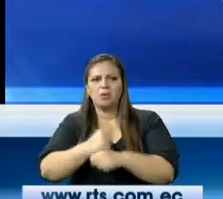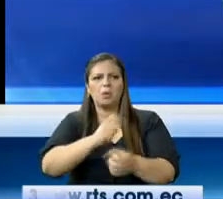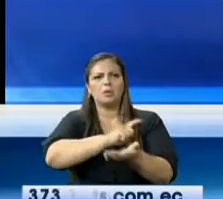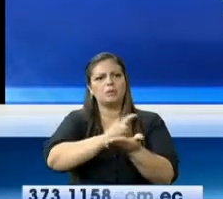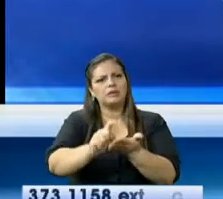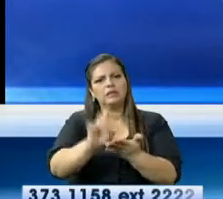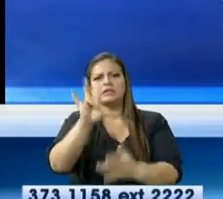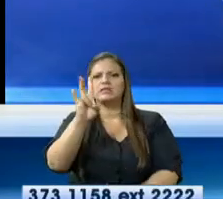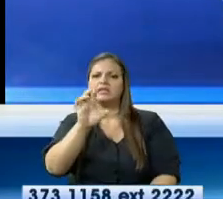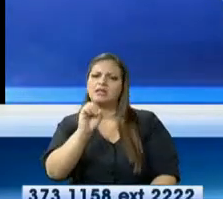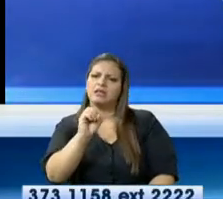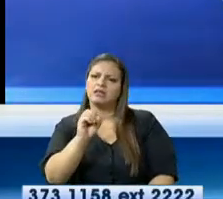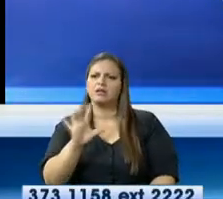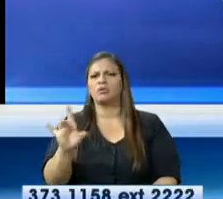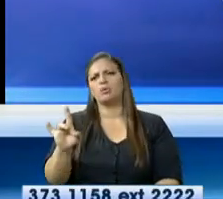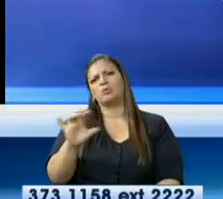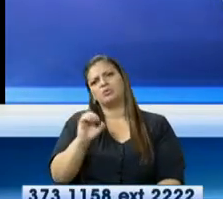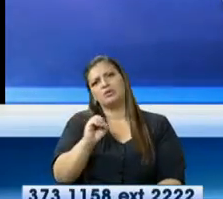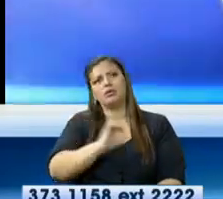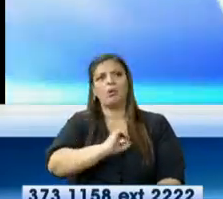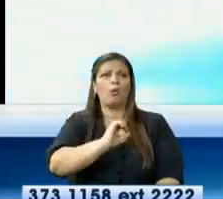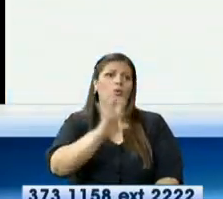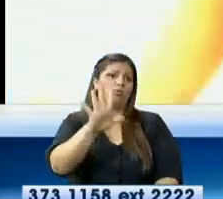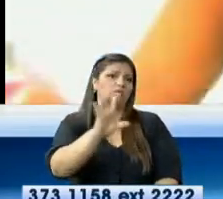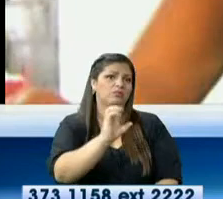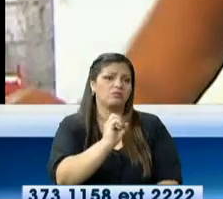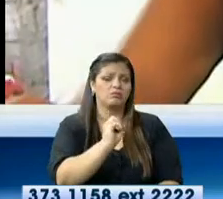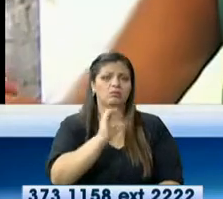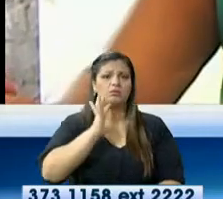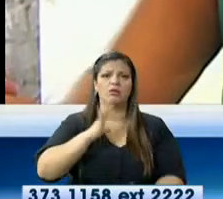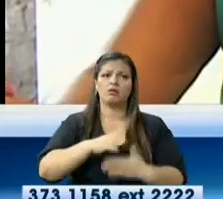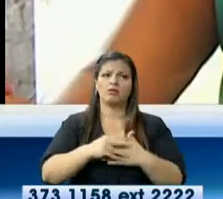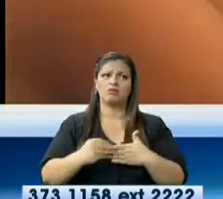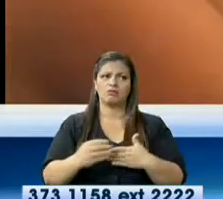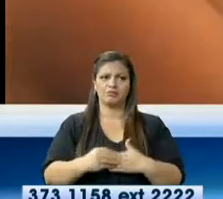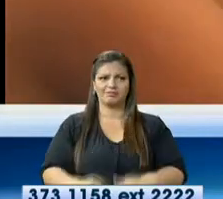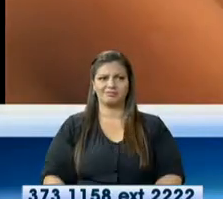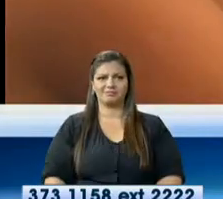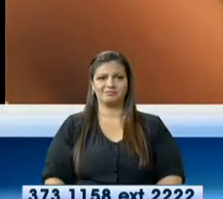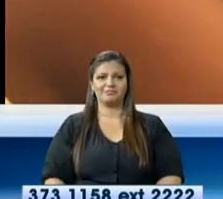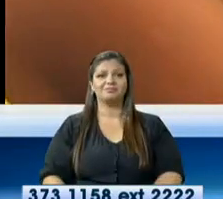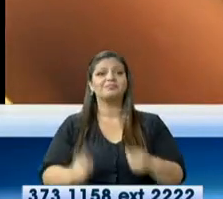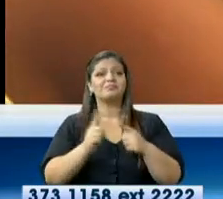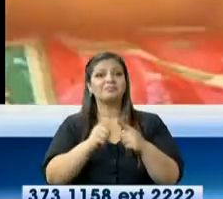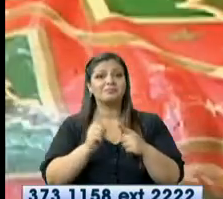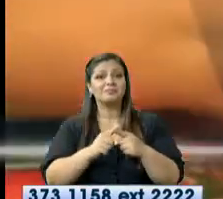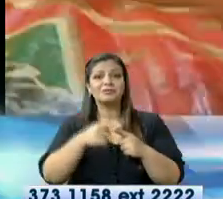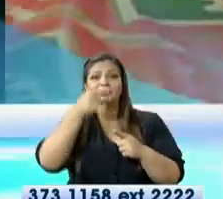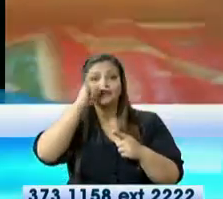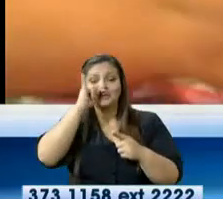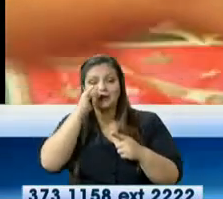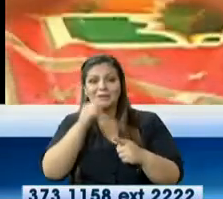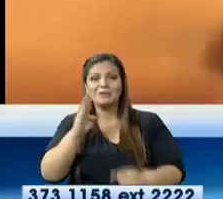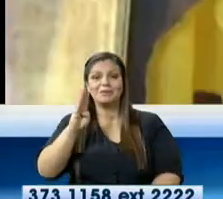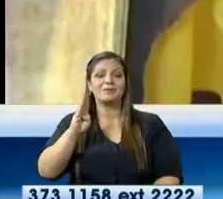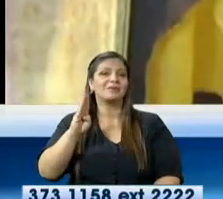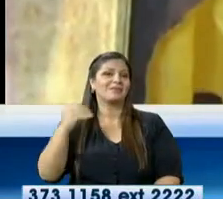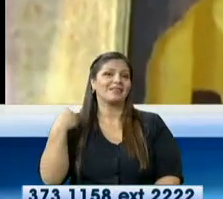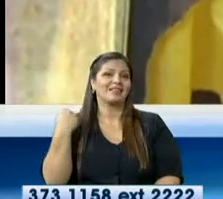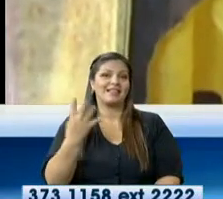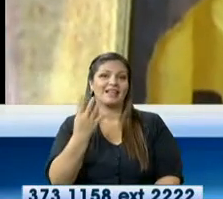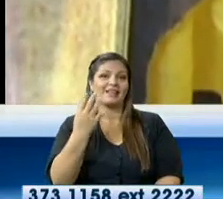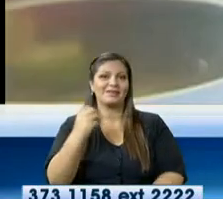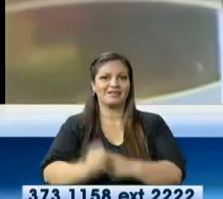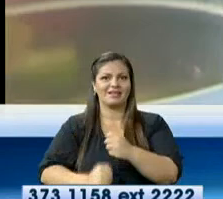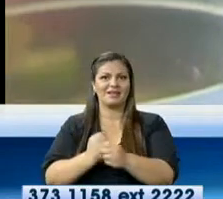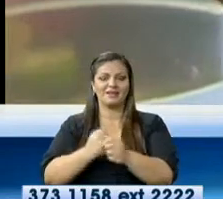o sea, no es toda la semana que gano lo mismo. Brian tiene 14, Melanie 11 y Bella 9. Todo lo que